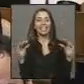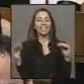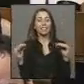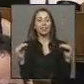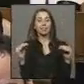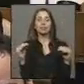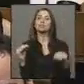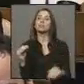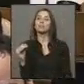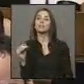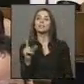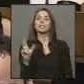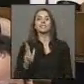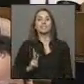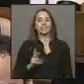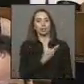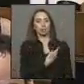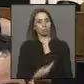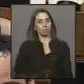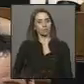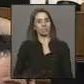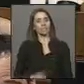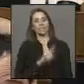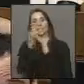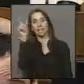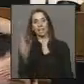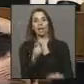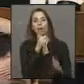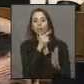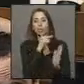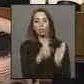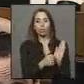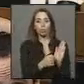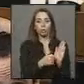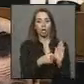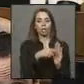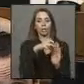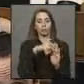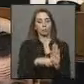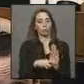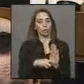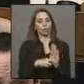Señor presidente, nadie duda de que este proyecto es absolutamente necesario.